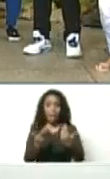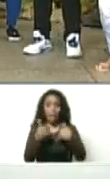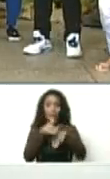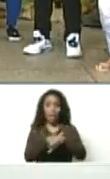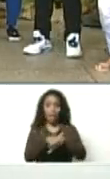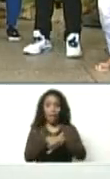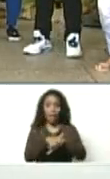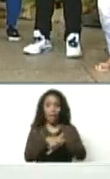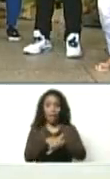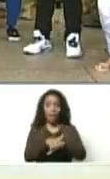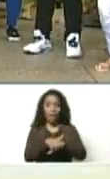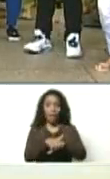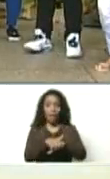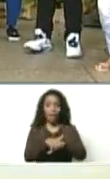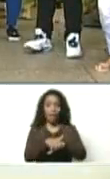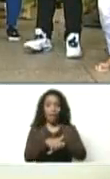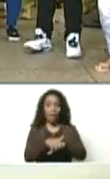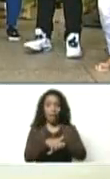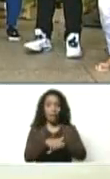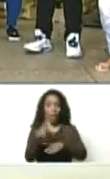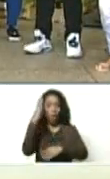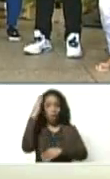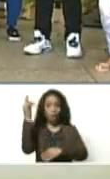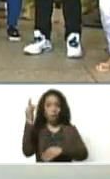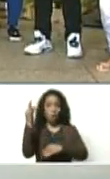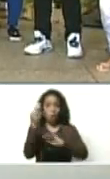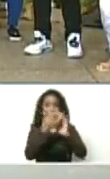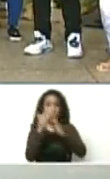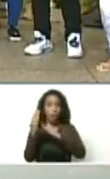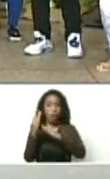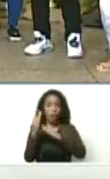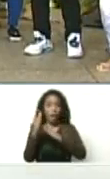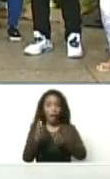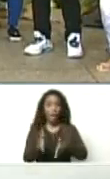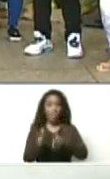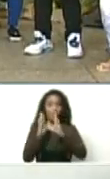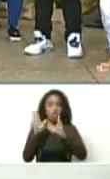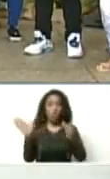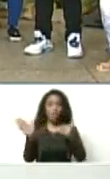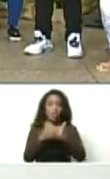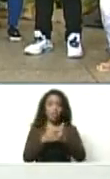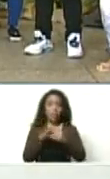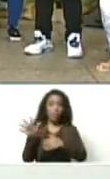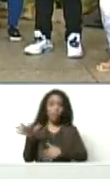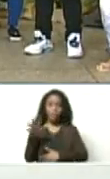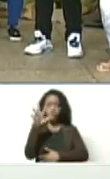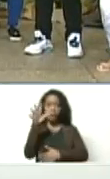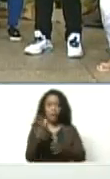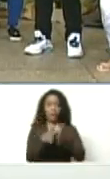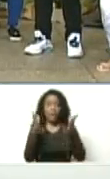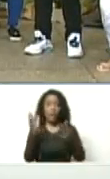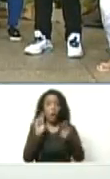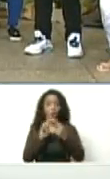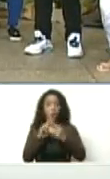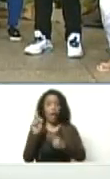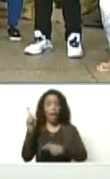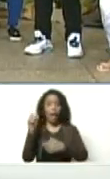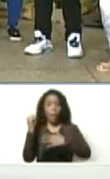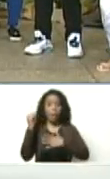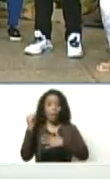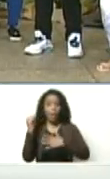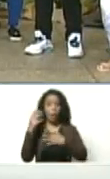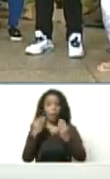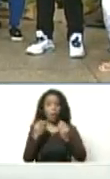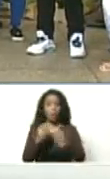integral del Consejo Comunal Edificio Cerro Grande, que por supuesto usted conocerá muy bien. Por ahí habrá bailado